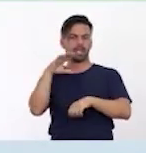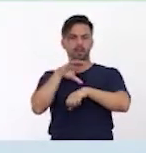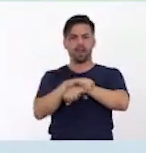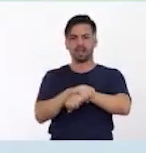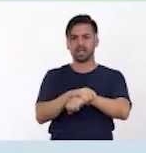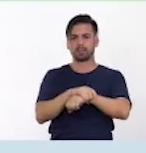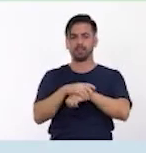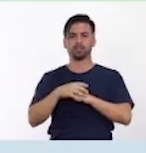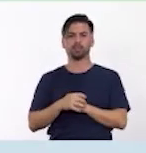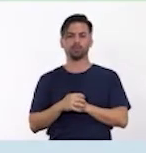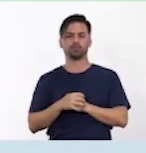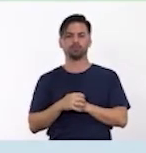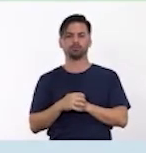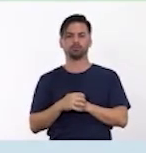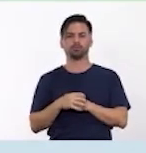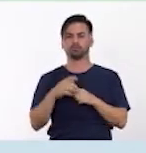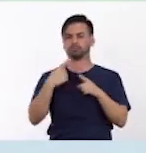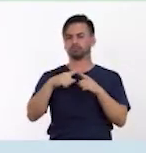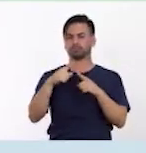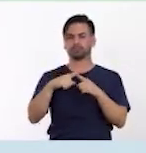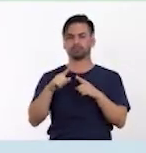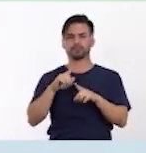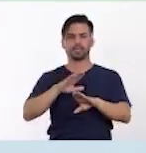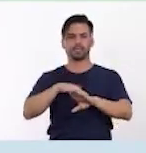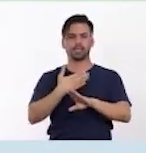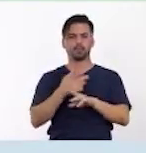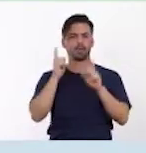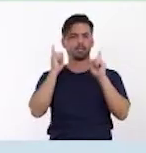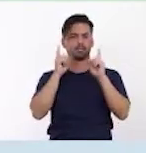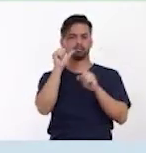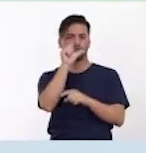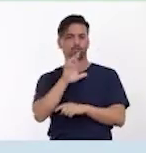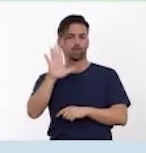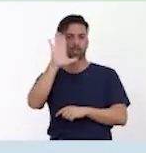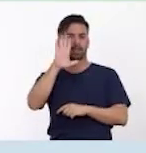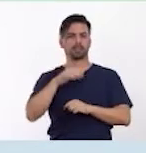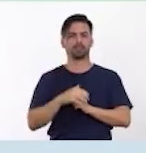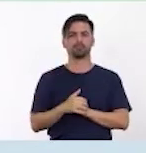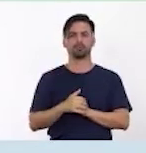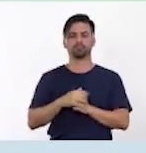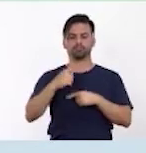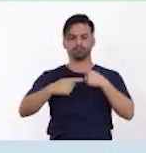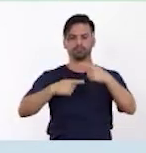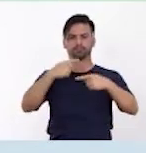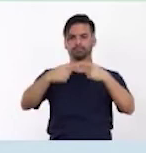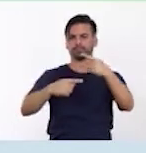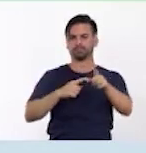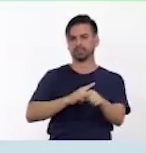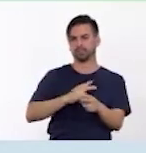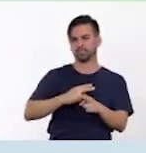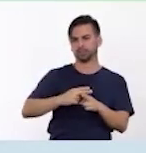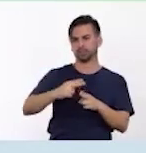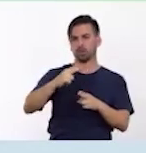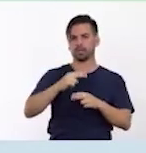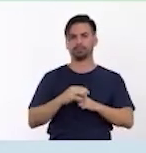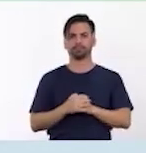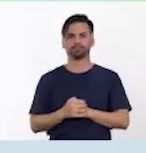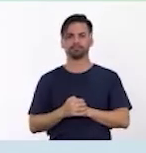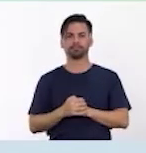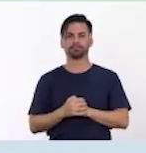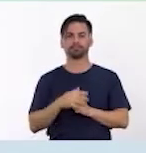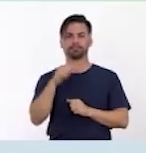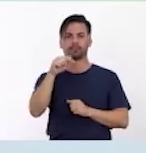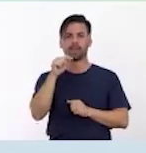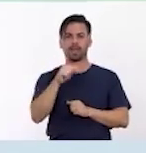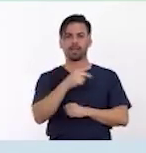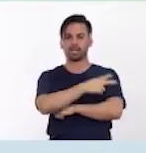feudalismo, el capitalismo, y podemos hablar hasta de nuestro socialismo y del socialismo en los países, en los momentos que existió, pero en